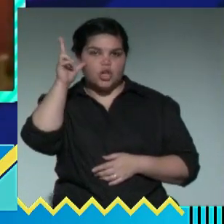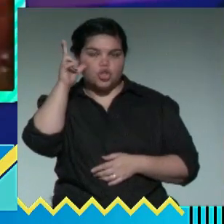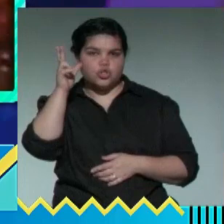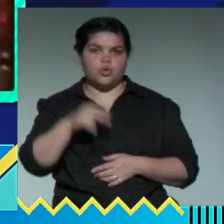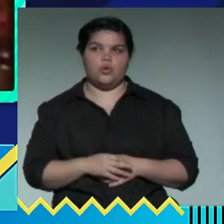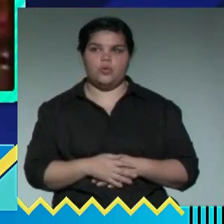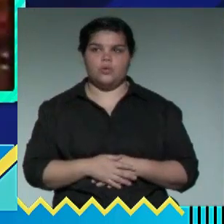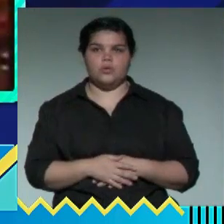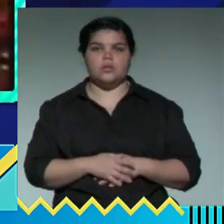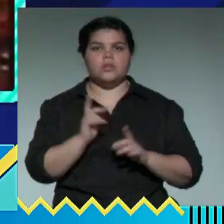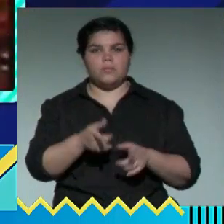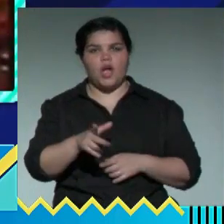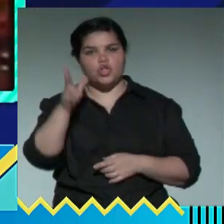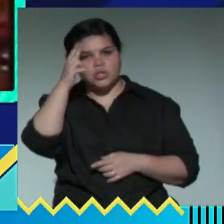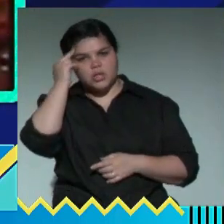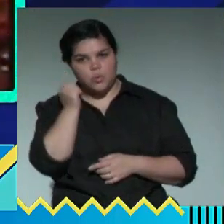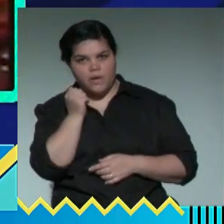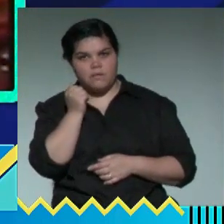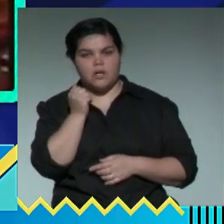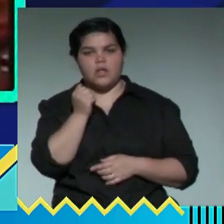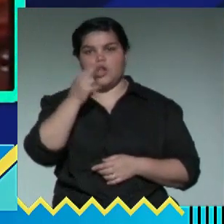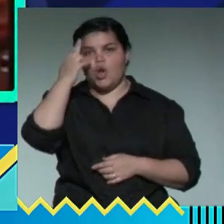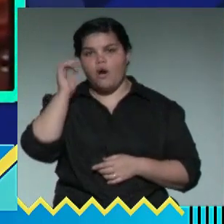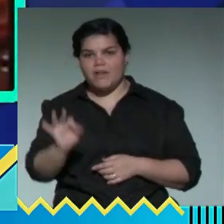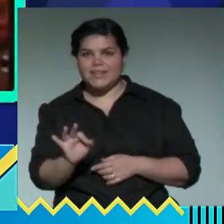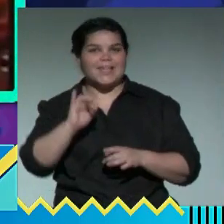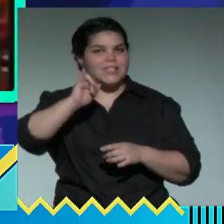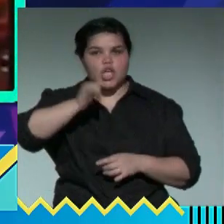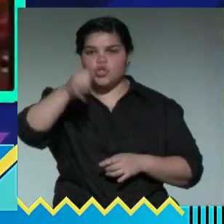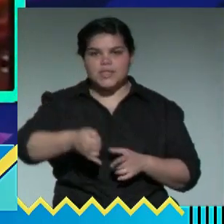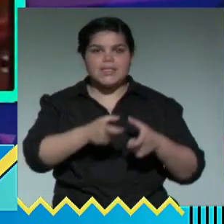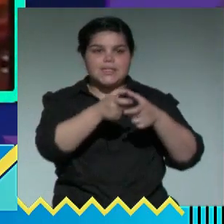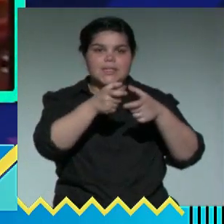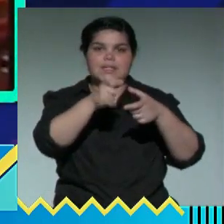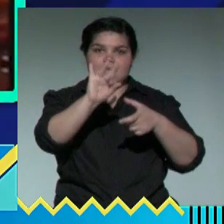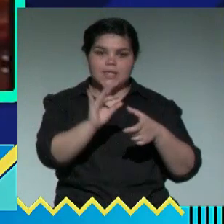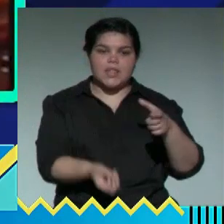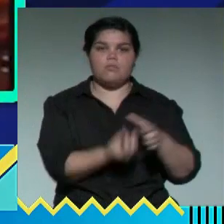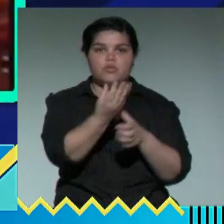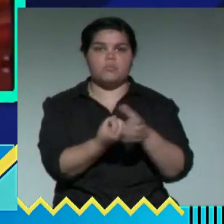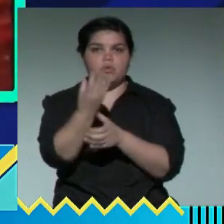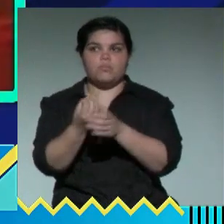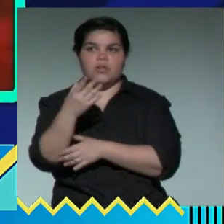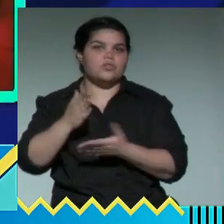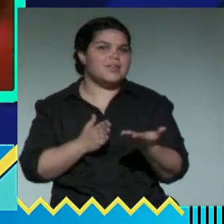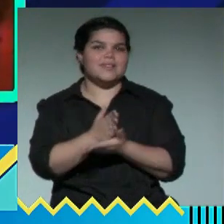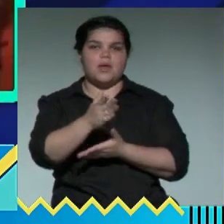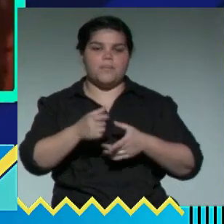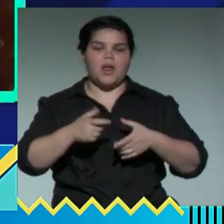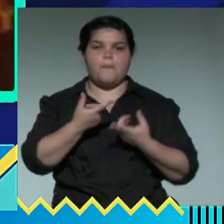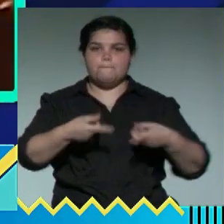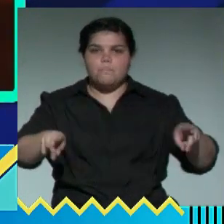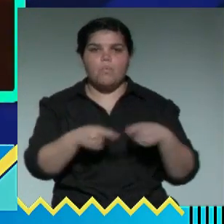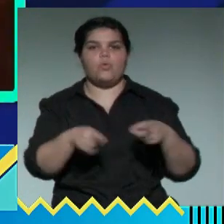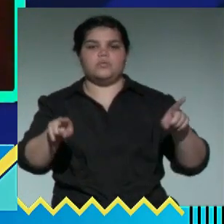o 90 Canción Animal. O sea, era disco y gira por año. Entonces la banda iba creciendo en cuanto a todo, en cuanto a